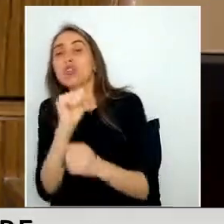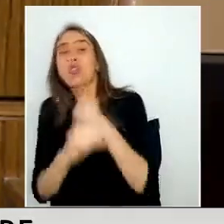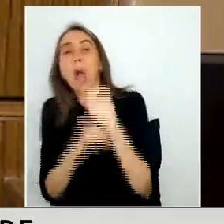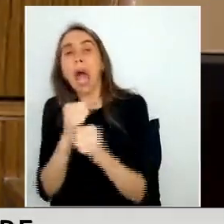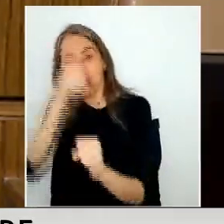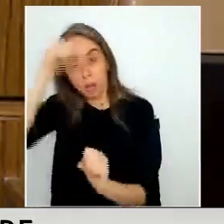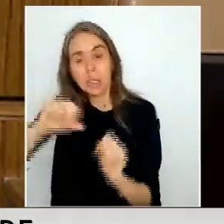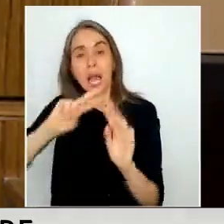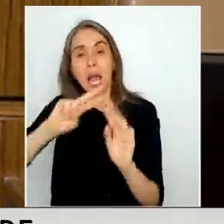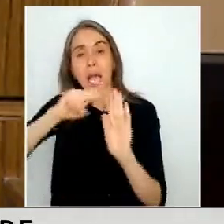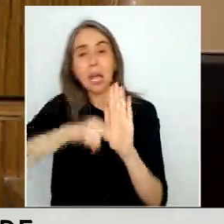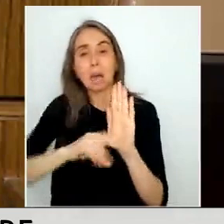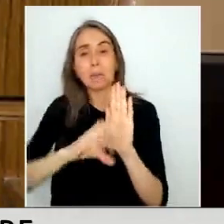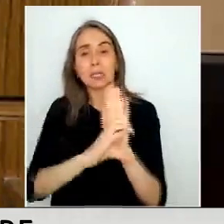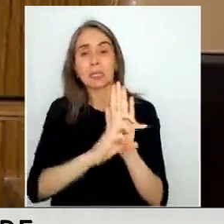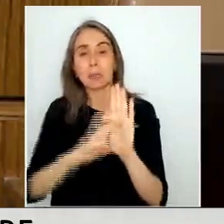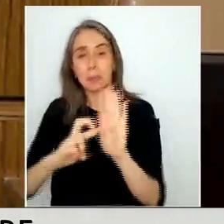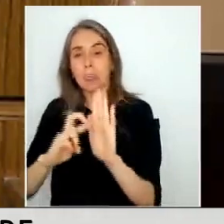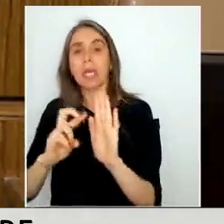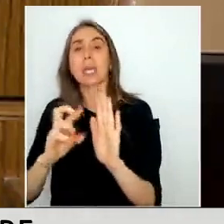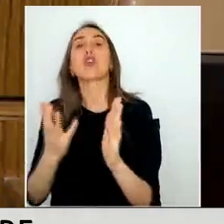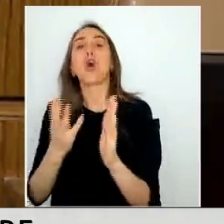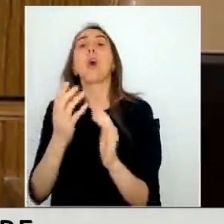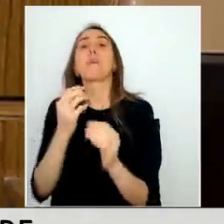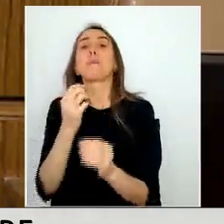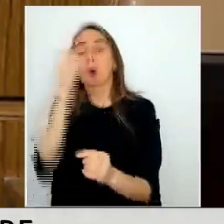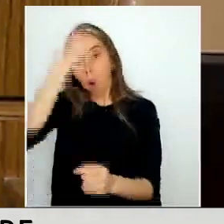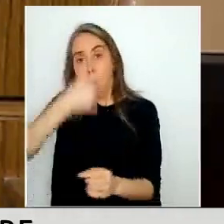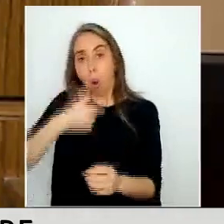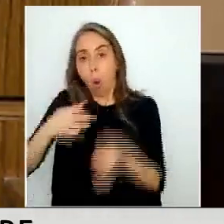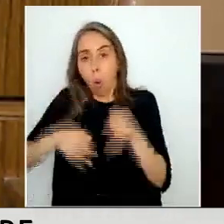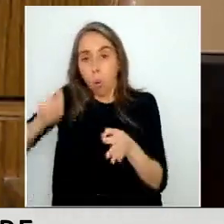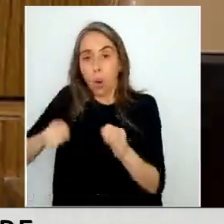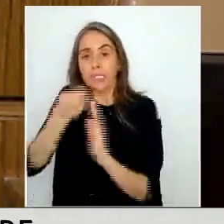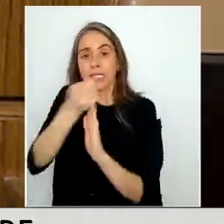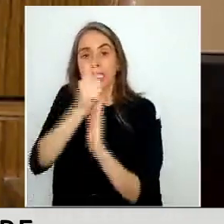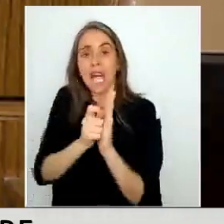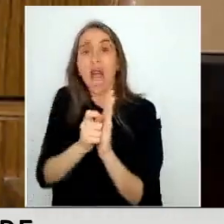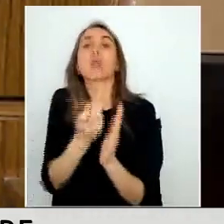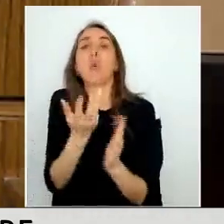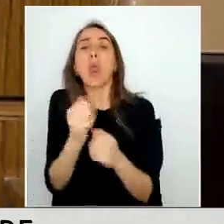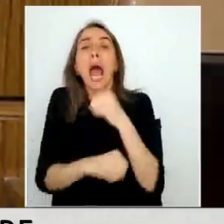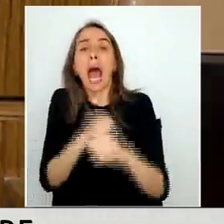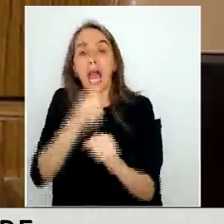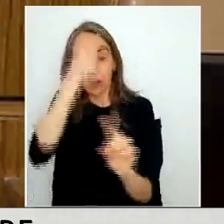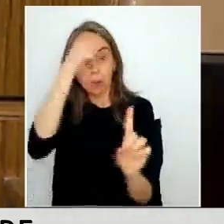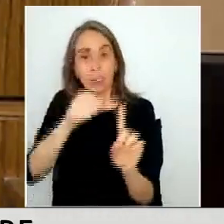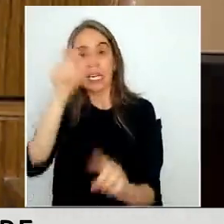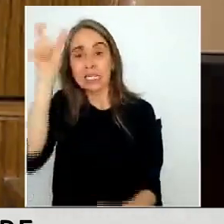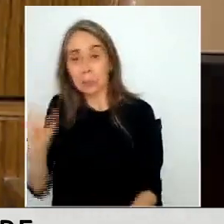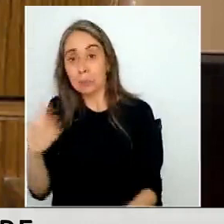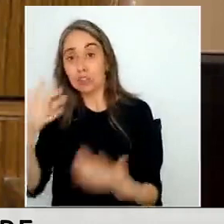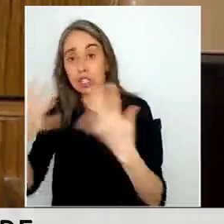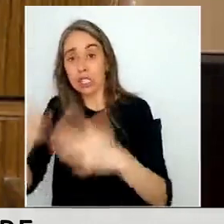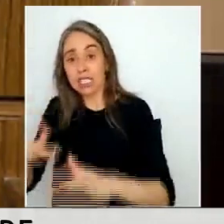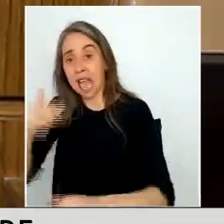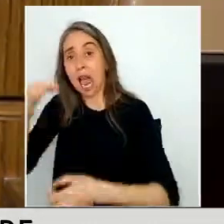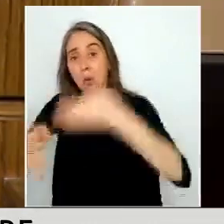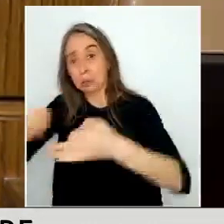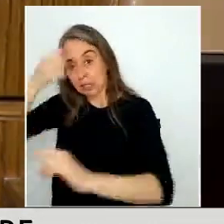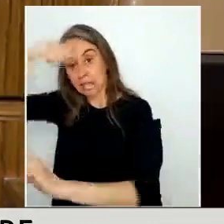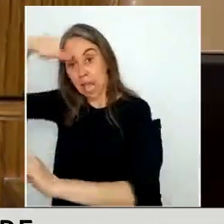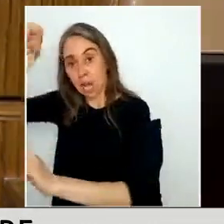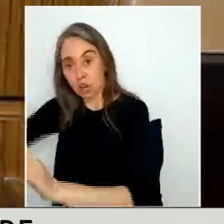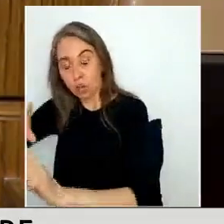determinación de las penas orientándola hacia una sanción más drástica en el caso de condenados reincidentes y generando un nuevo marco de det terminación